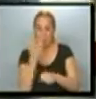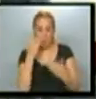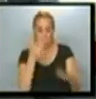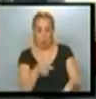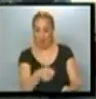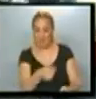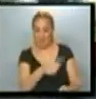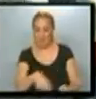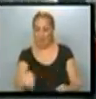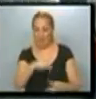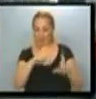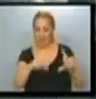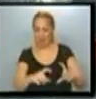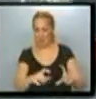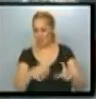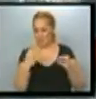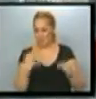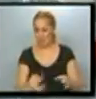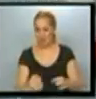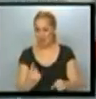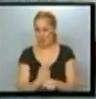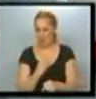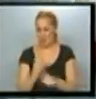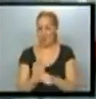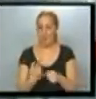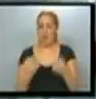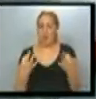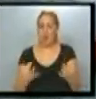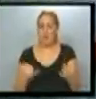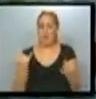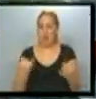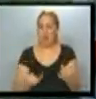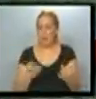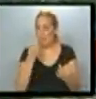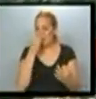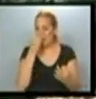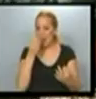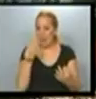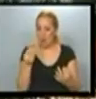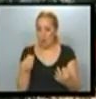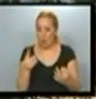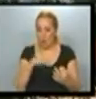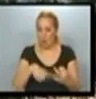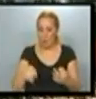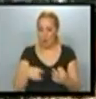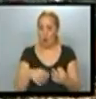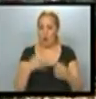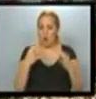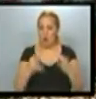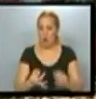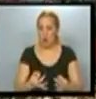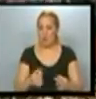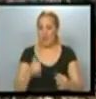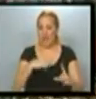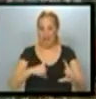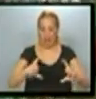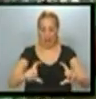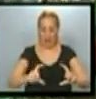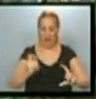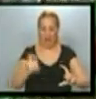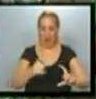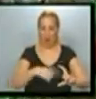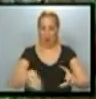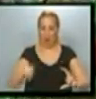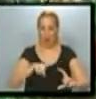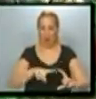casi imperceptible y prácticamente cubierto por una planta. Había un pequeño orificio en el alambrado